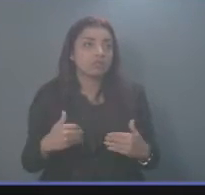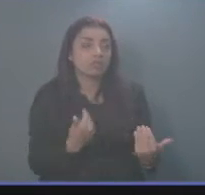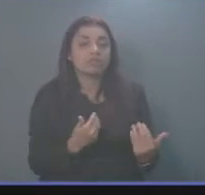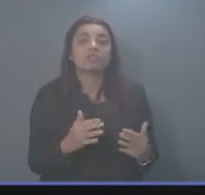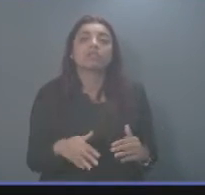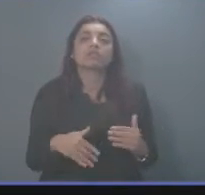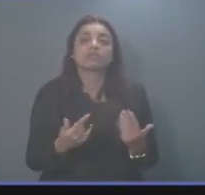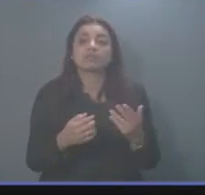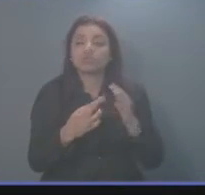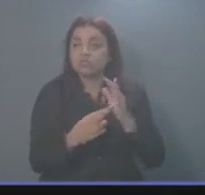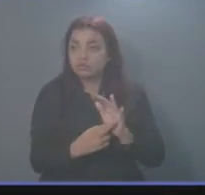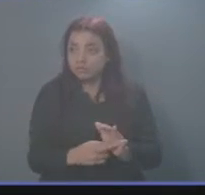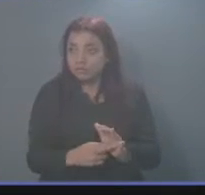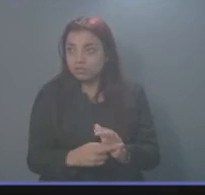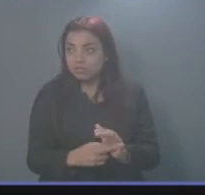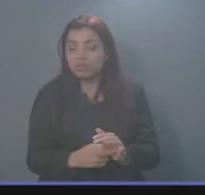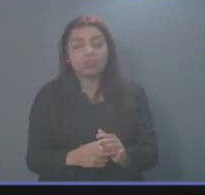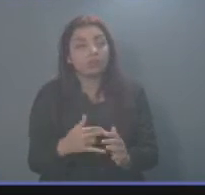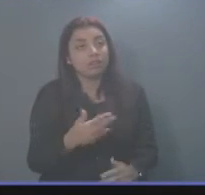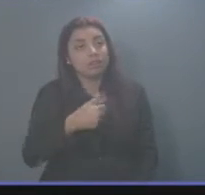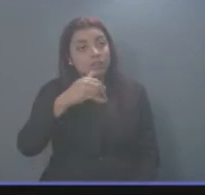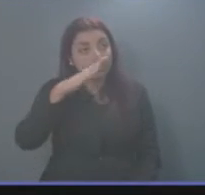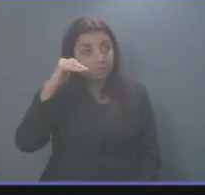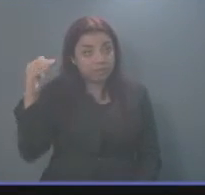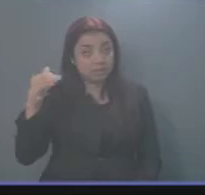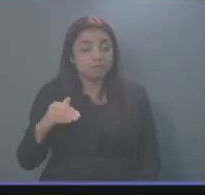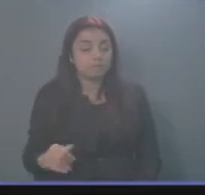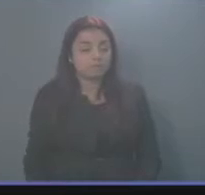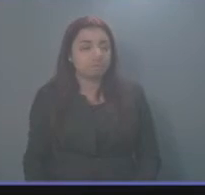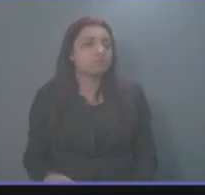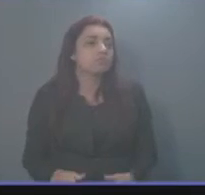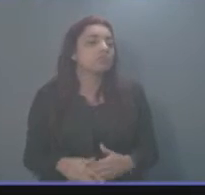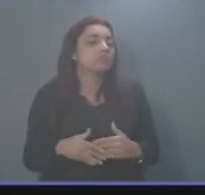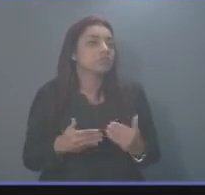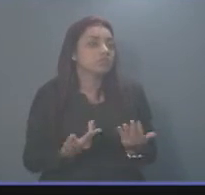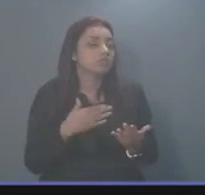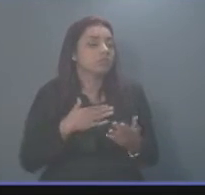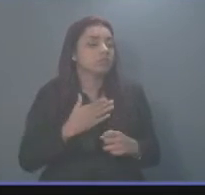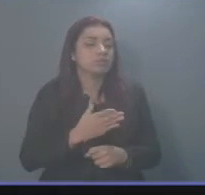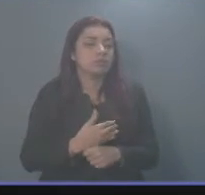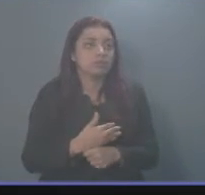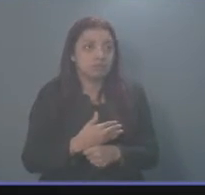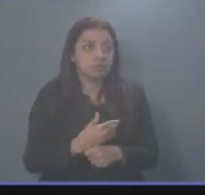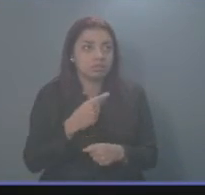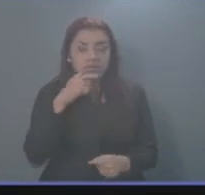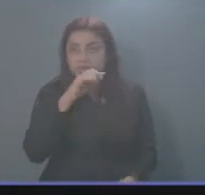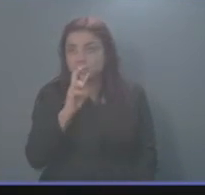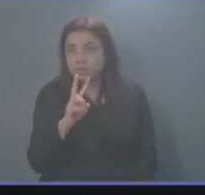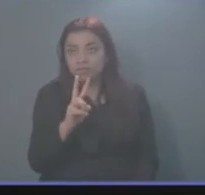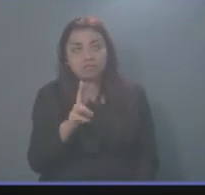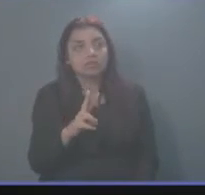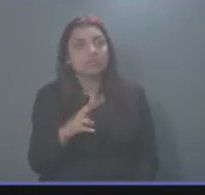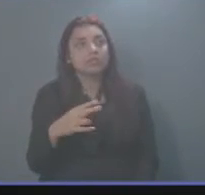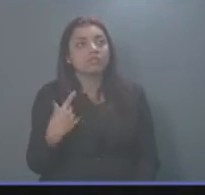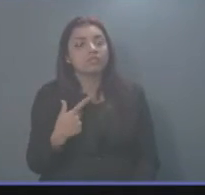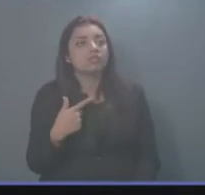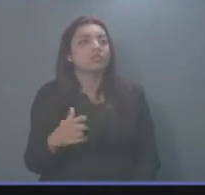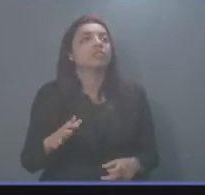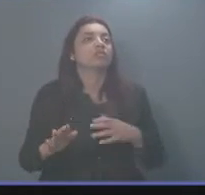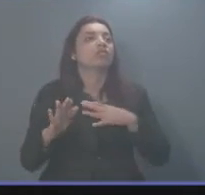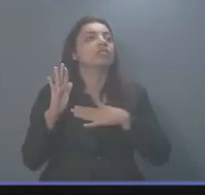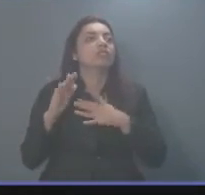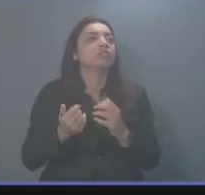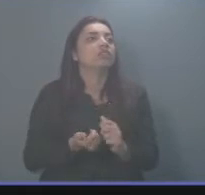para representar a nuestro país. Es por eso que como grupo parlamentario del FMLN estamos cumpliéndole